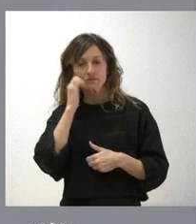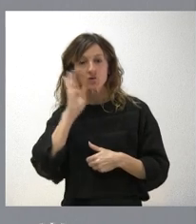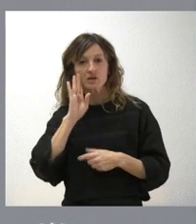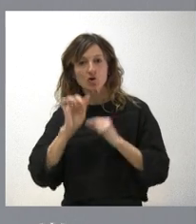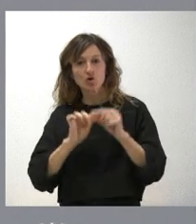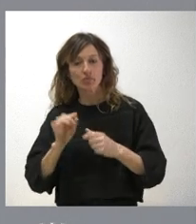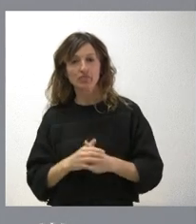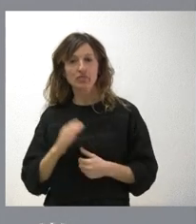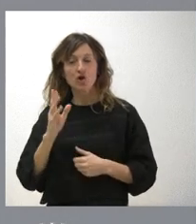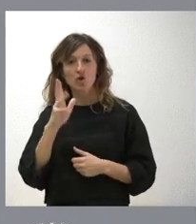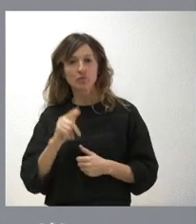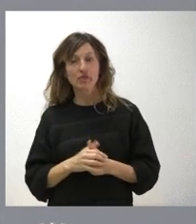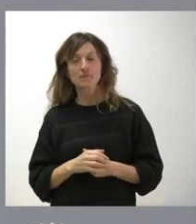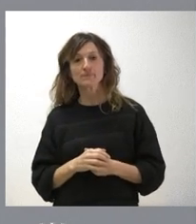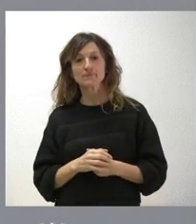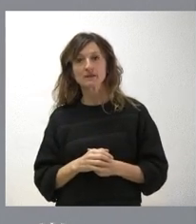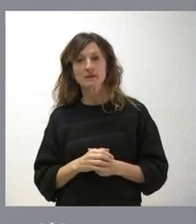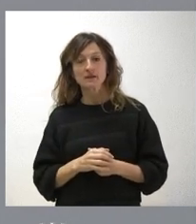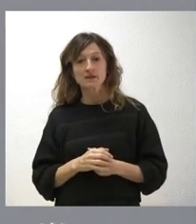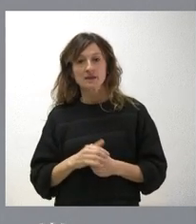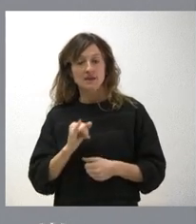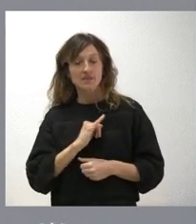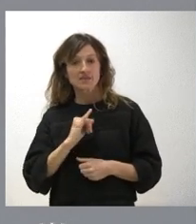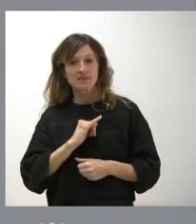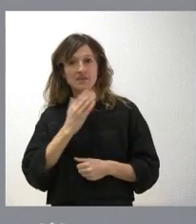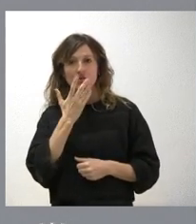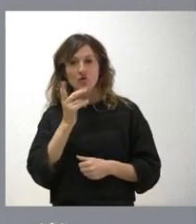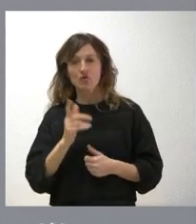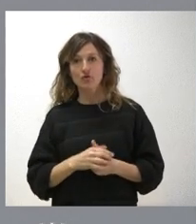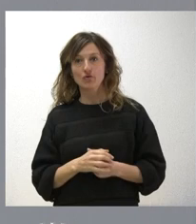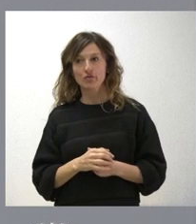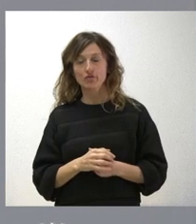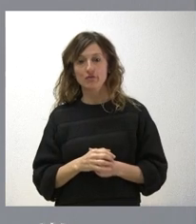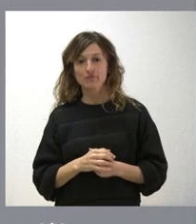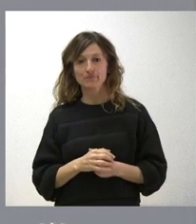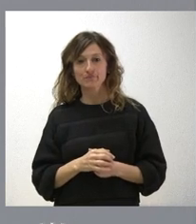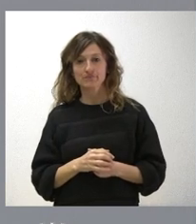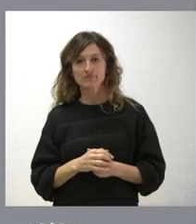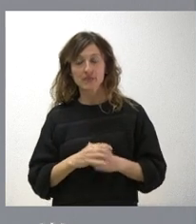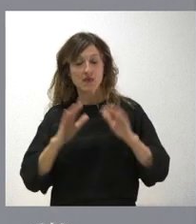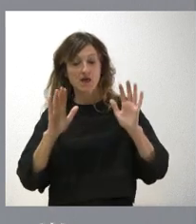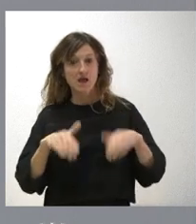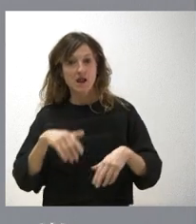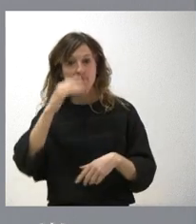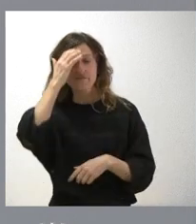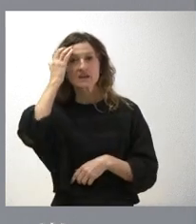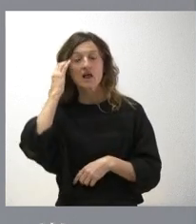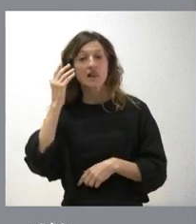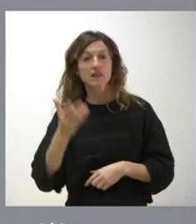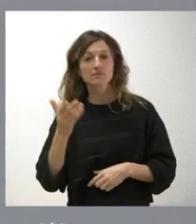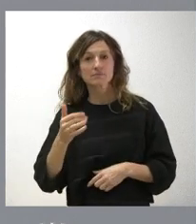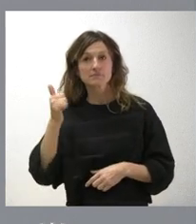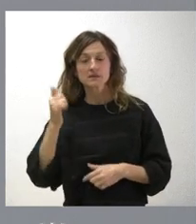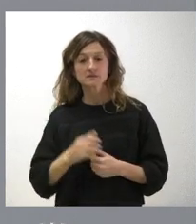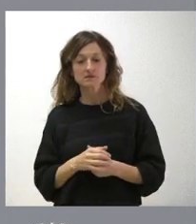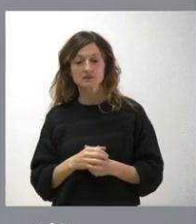y quien verifique sea una persona cuya identidad no conocemos y al final me parece que va a tener más peso lo que